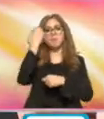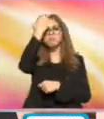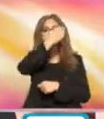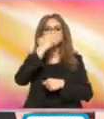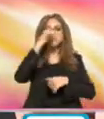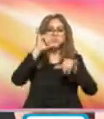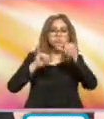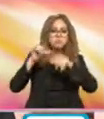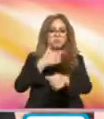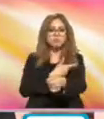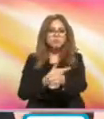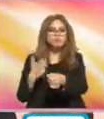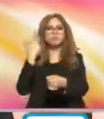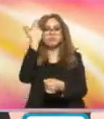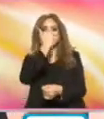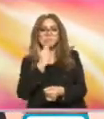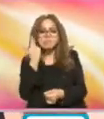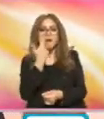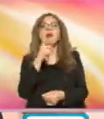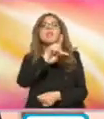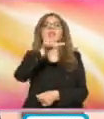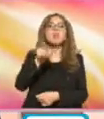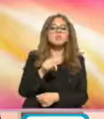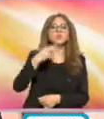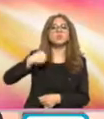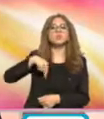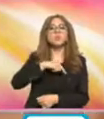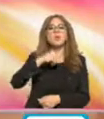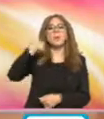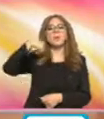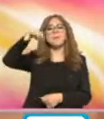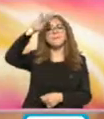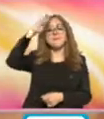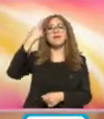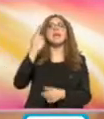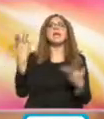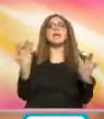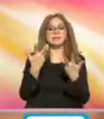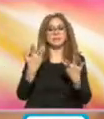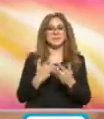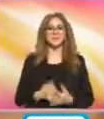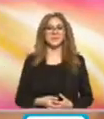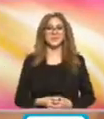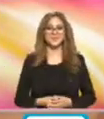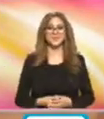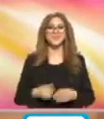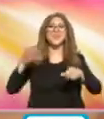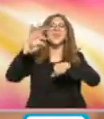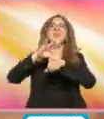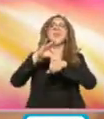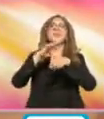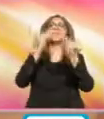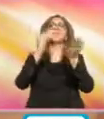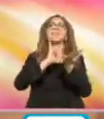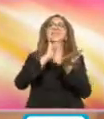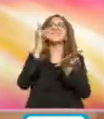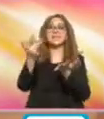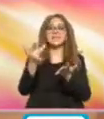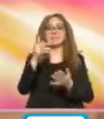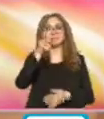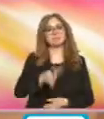y, bueno, valorar muy bien qué es lo que necesitamos hacer. Eso Muy es bien. importante, doctor. Pues, Doctor, muchísimas gracias. Que estén muy bien, muchas Gracias. gracias.